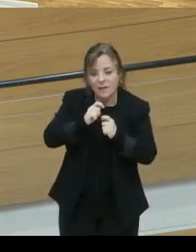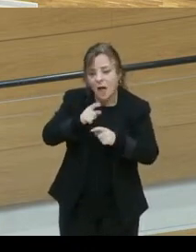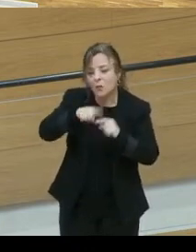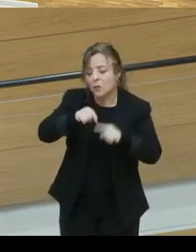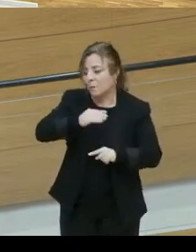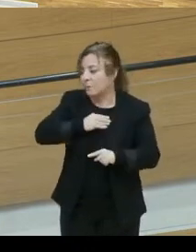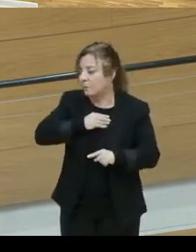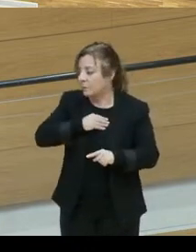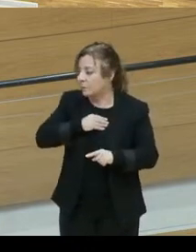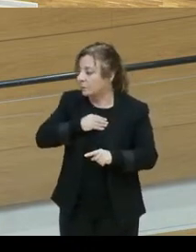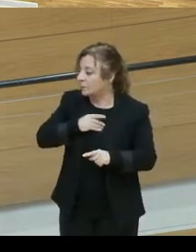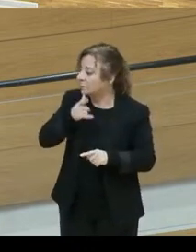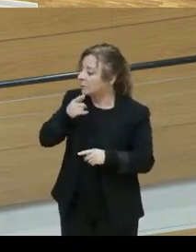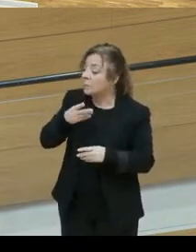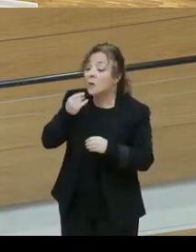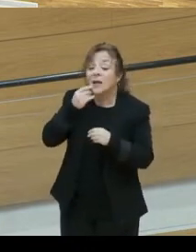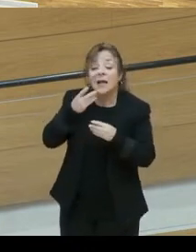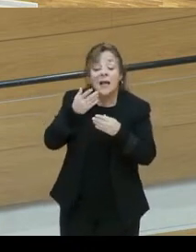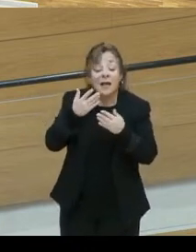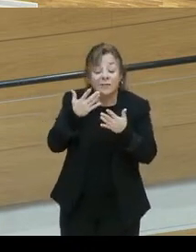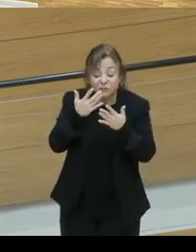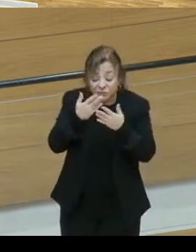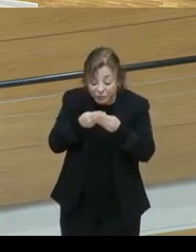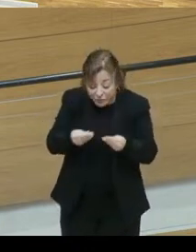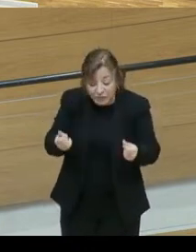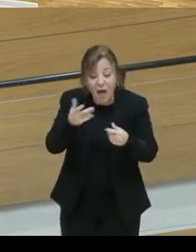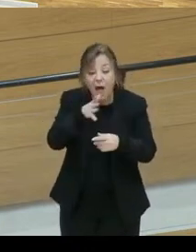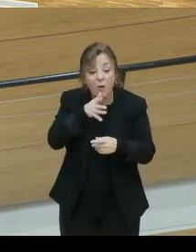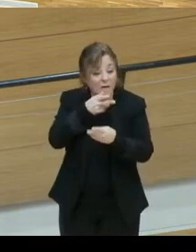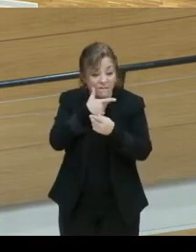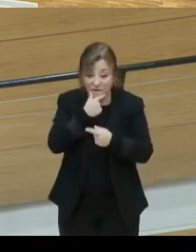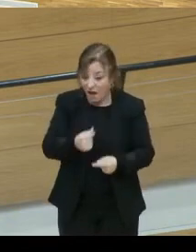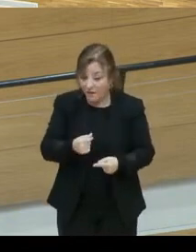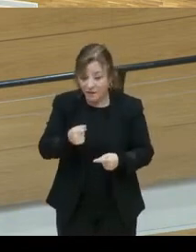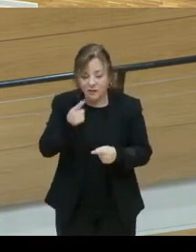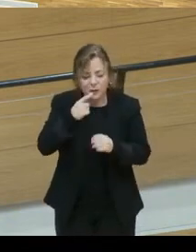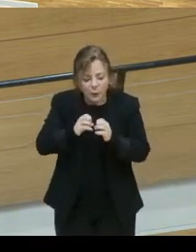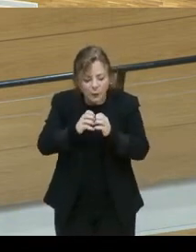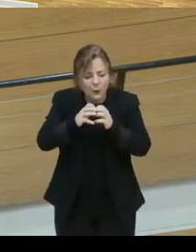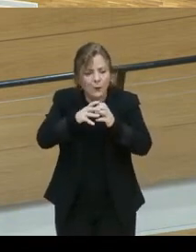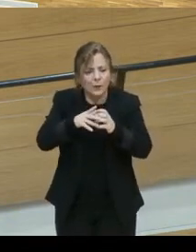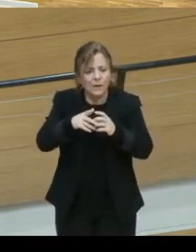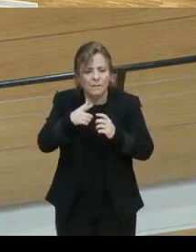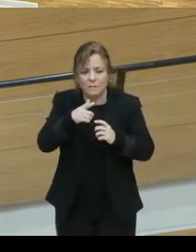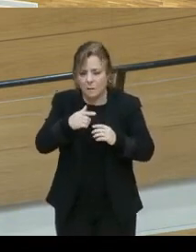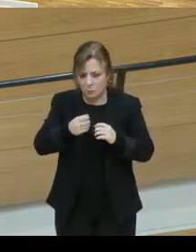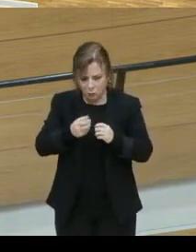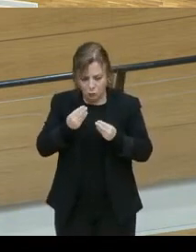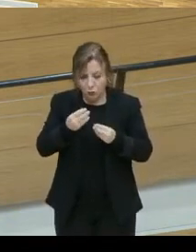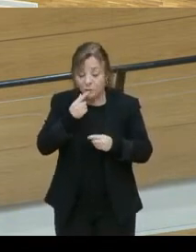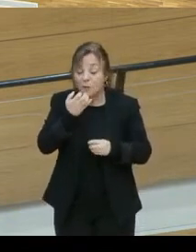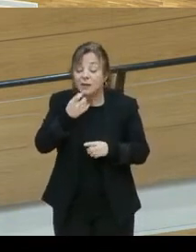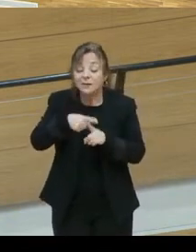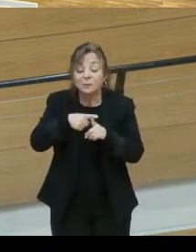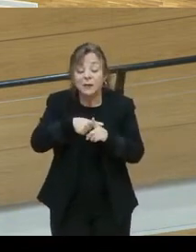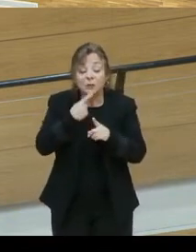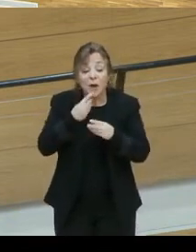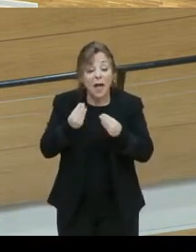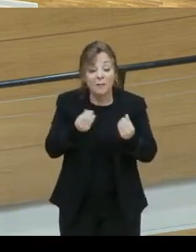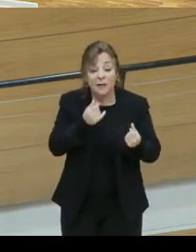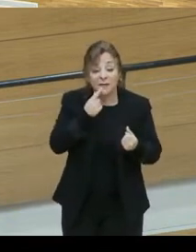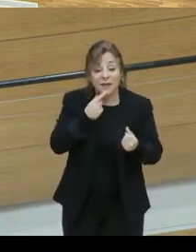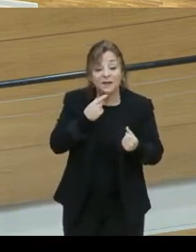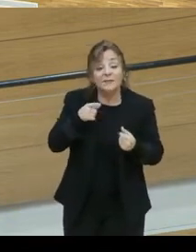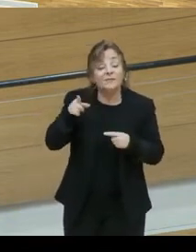como una alta insolubilidad en agua y un punto de fusión muy elevado. ¿Esto qué quiere decir? Que a temperatura ambiente las ceras